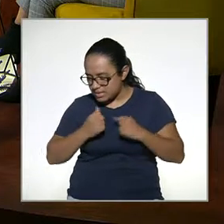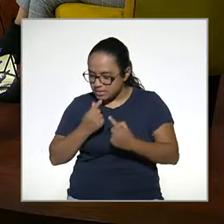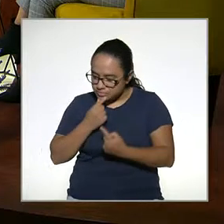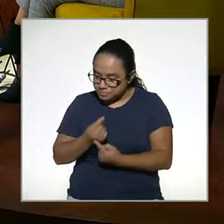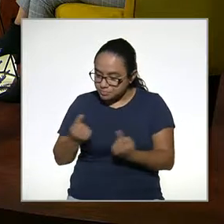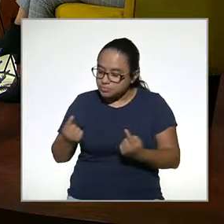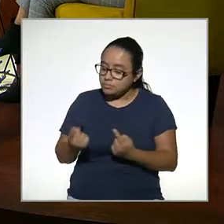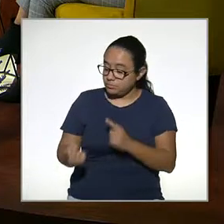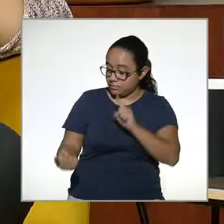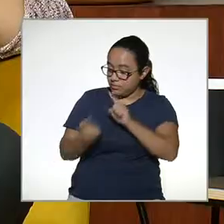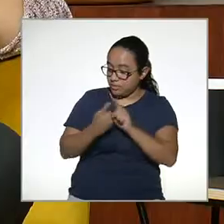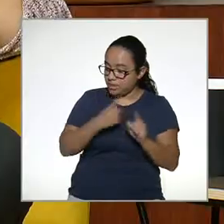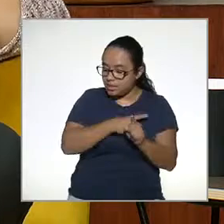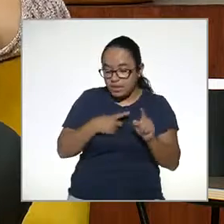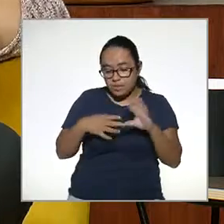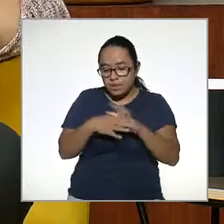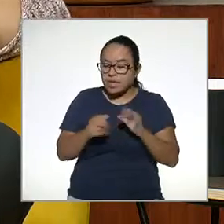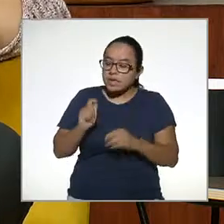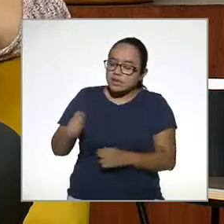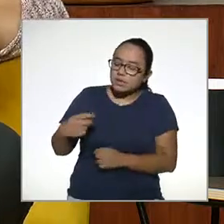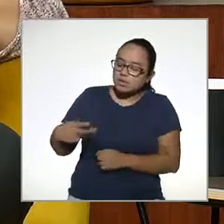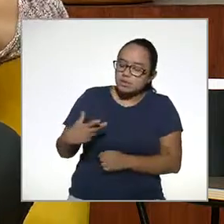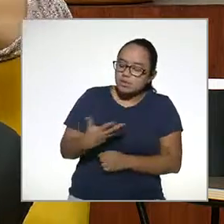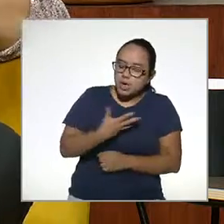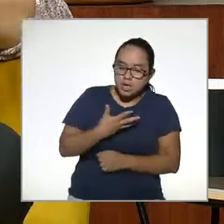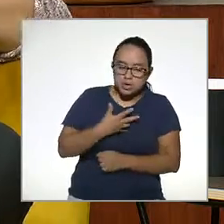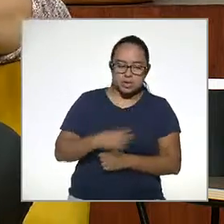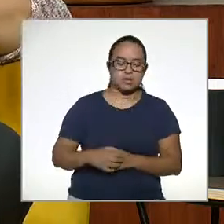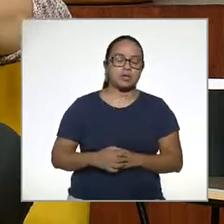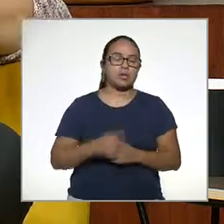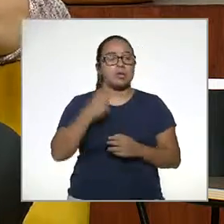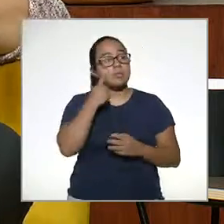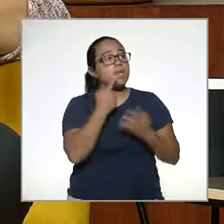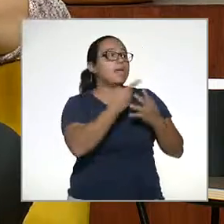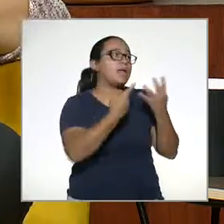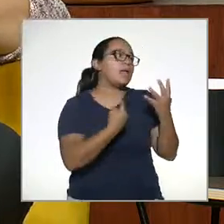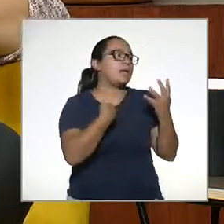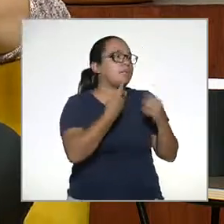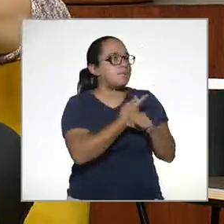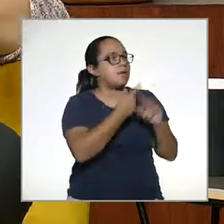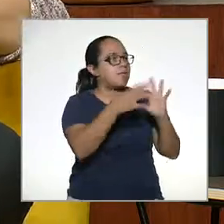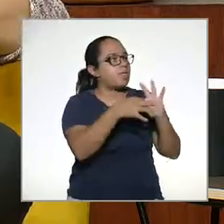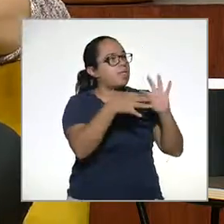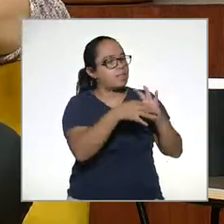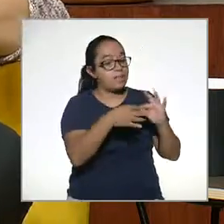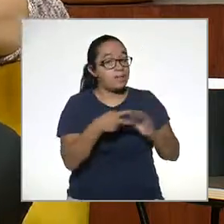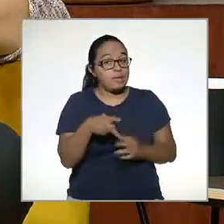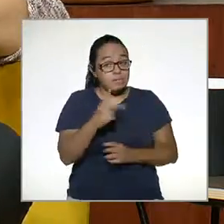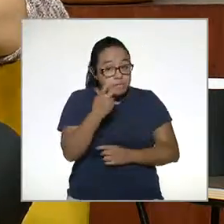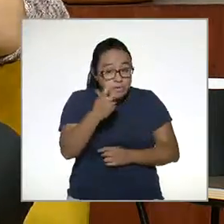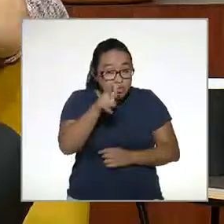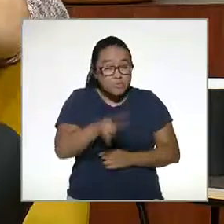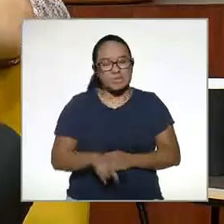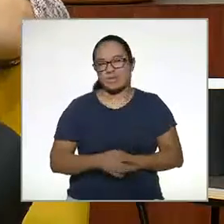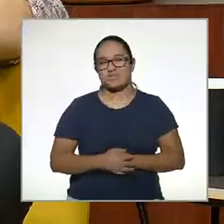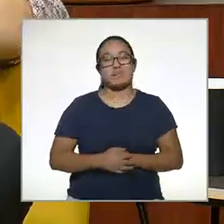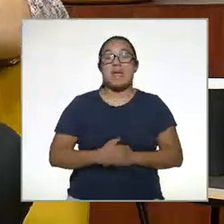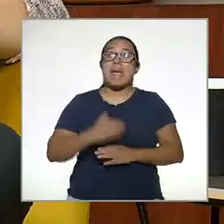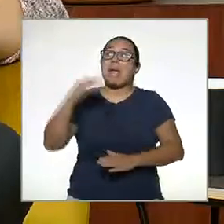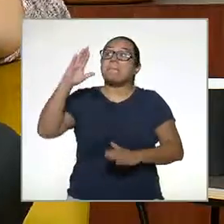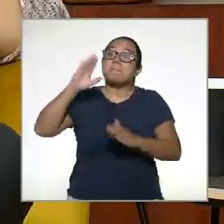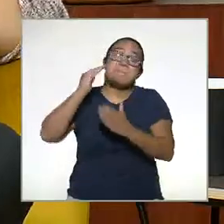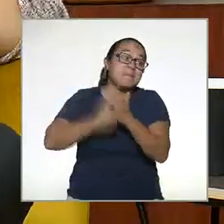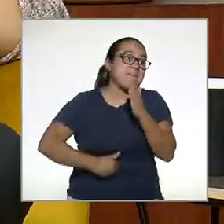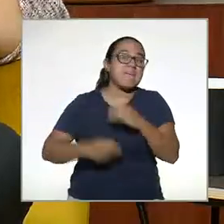vengan y les digan verbalmente que tiene, ¿no? Me pasó esto, esto, tengo esto y esto. No va a suceder, y menos en los adolescentes,